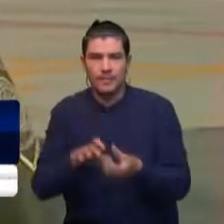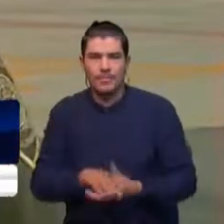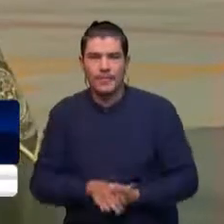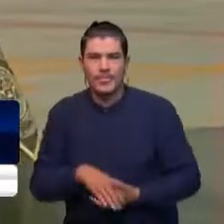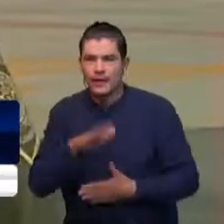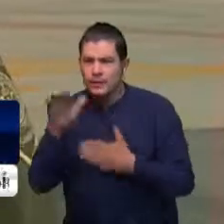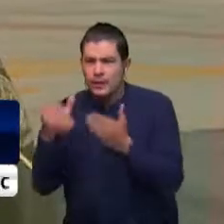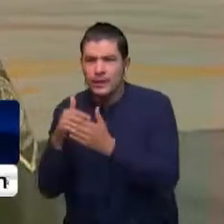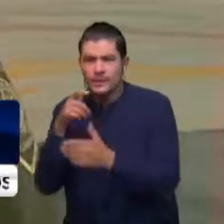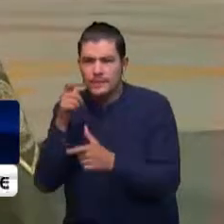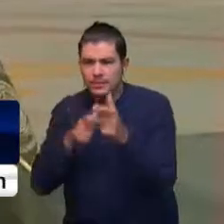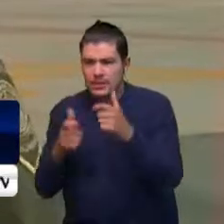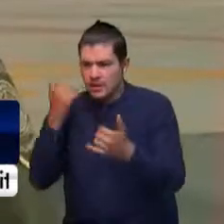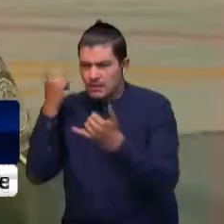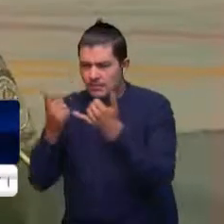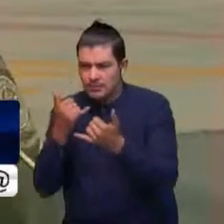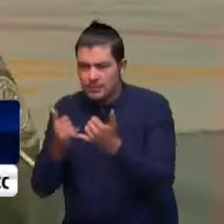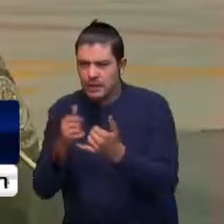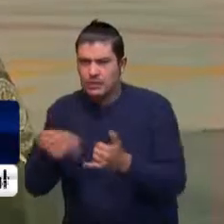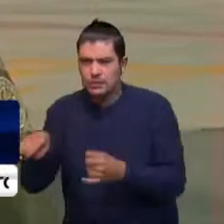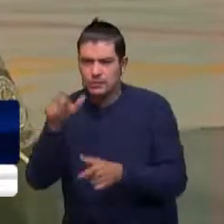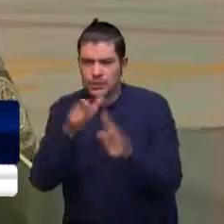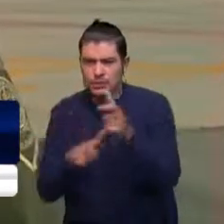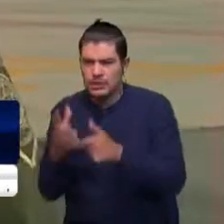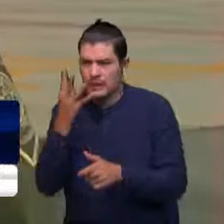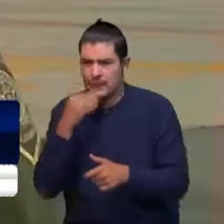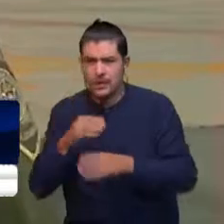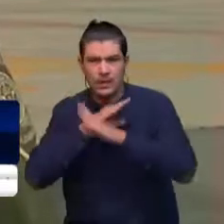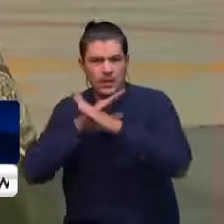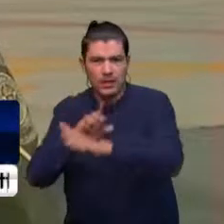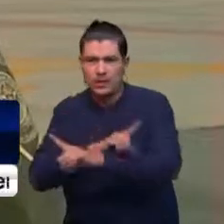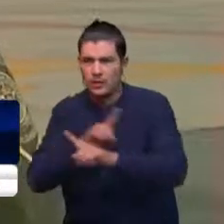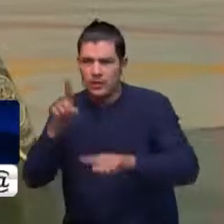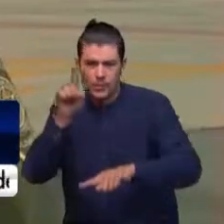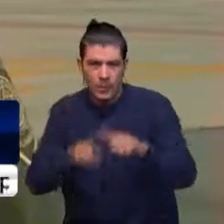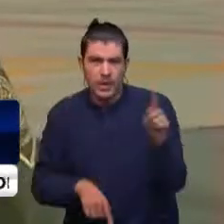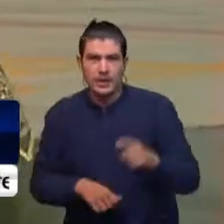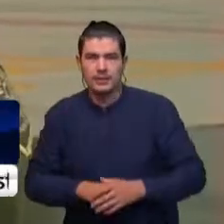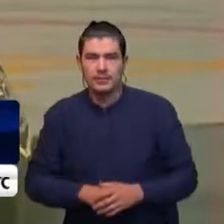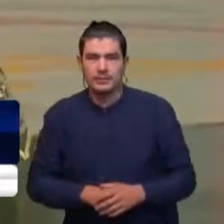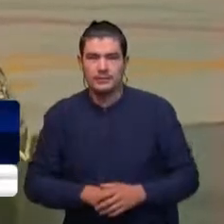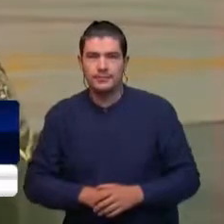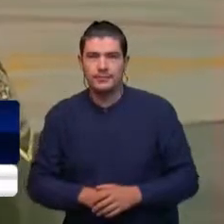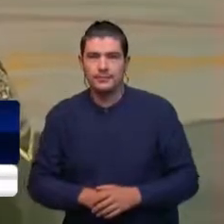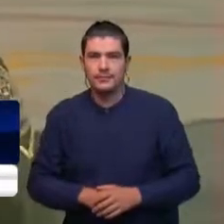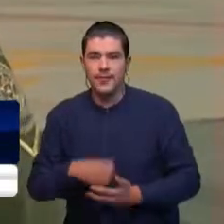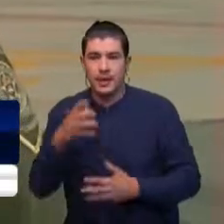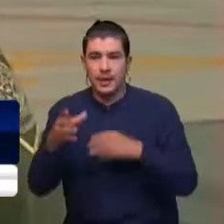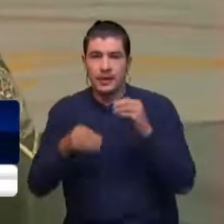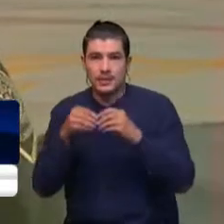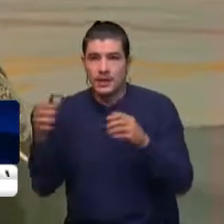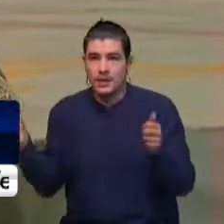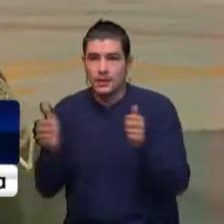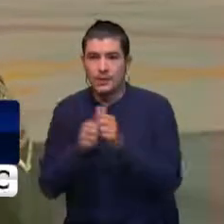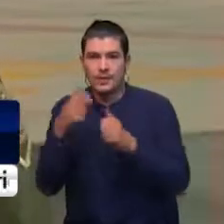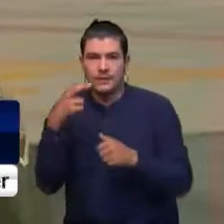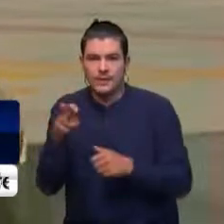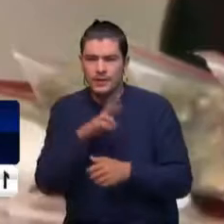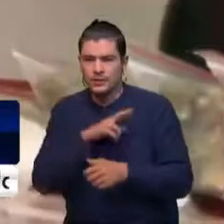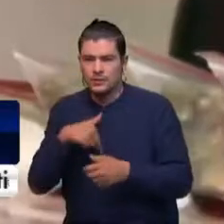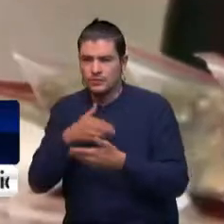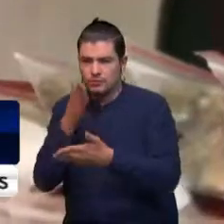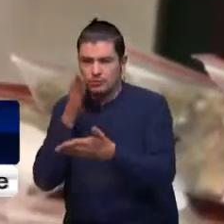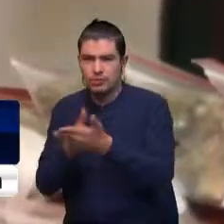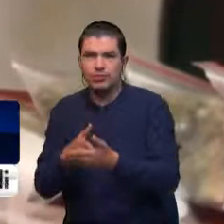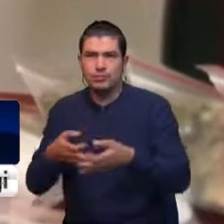contra ese fenómeno del microtráfico del narcotráfico y la institucionalidad junto con la fiscalía arremetiendo de manera